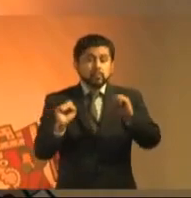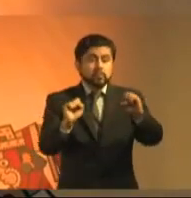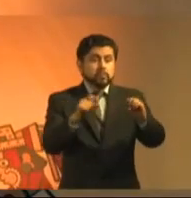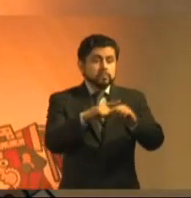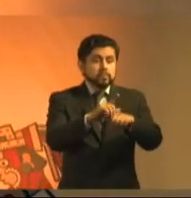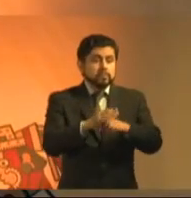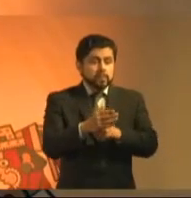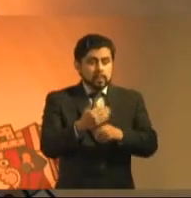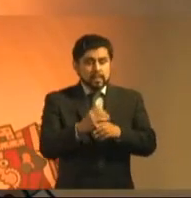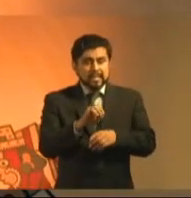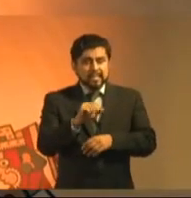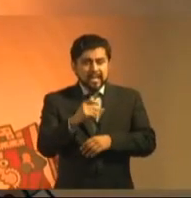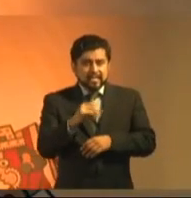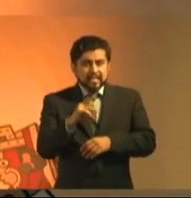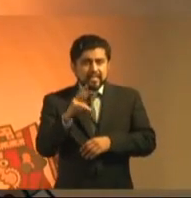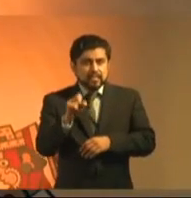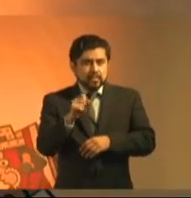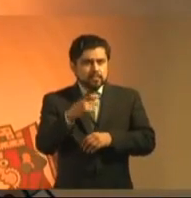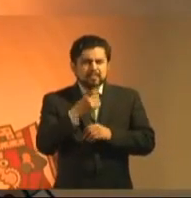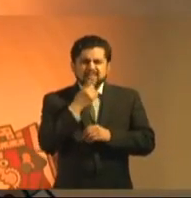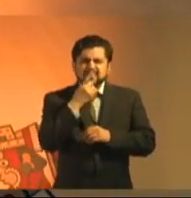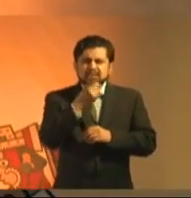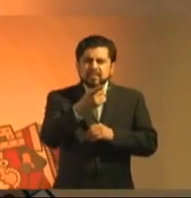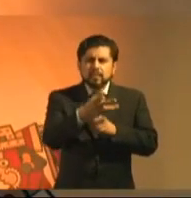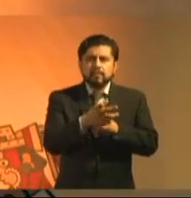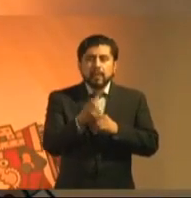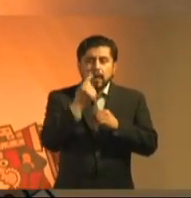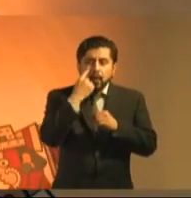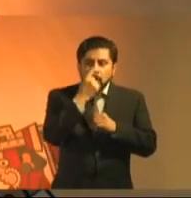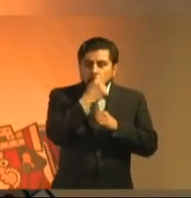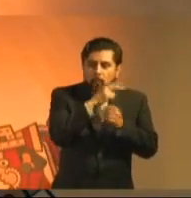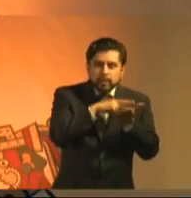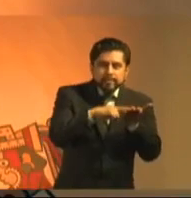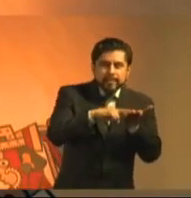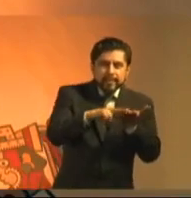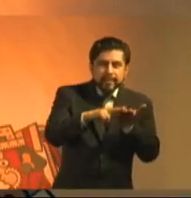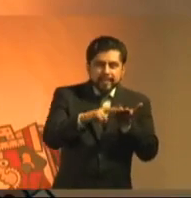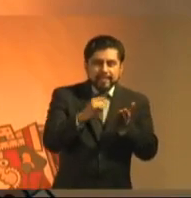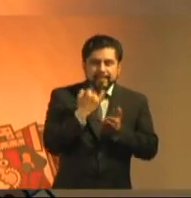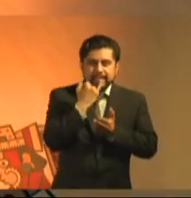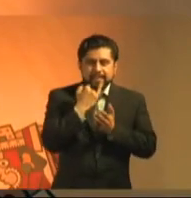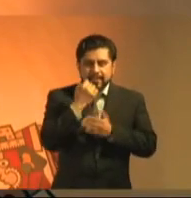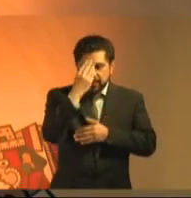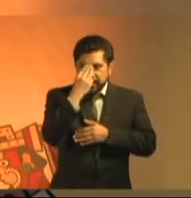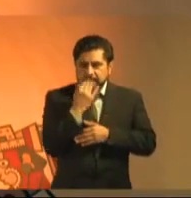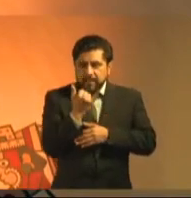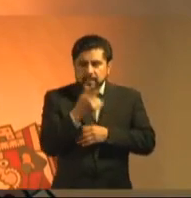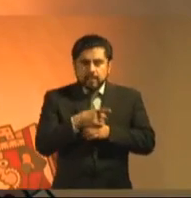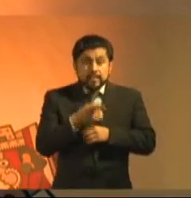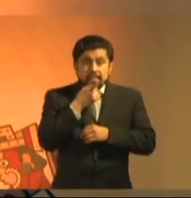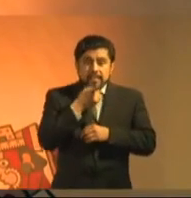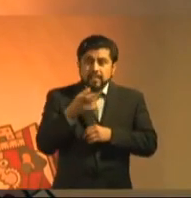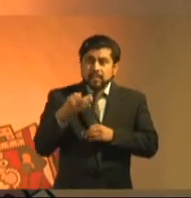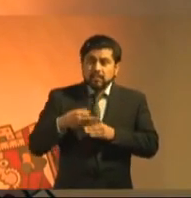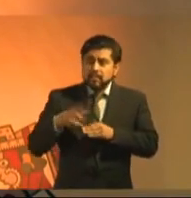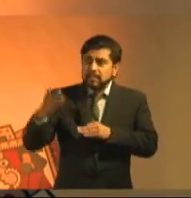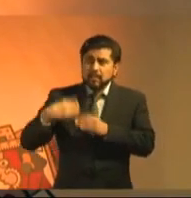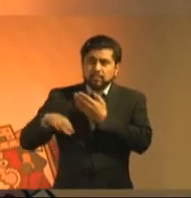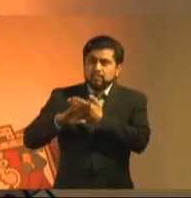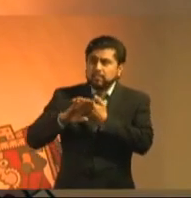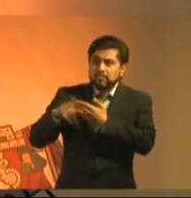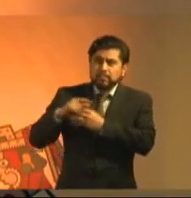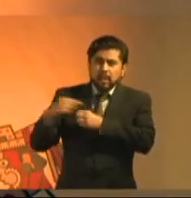chi quiere decir ojos verdes en maya y nos están atacando en el pueblo